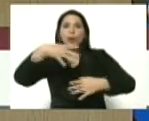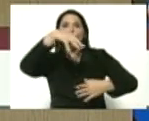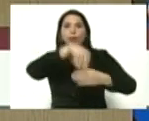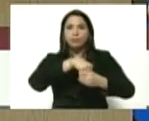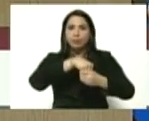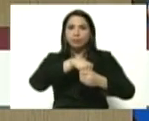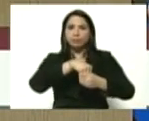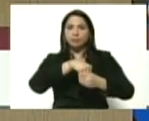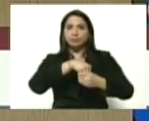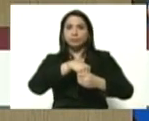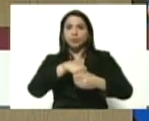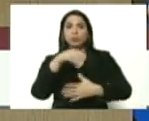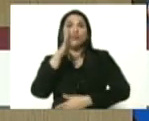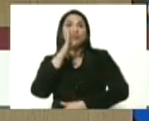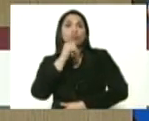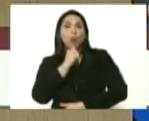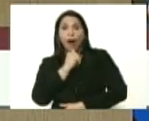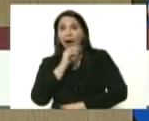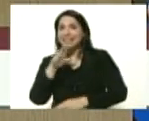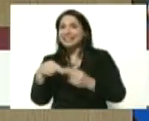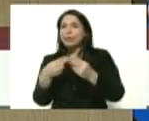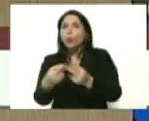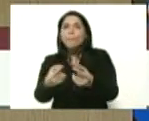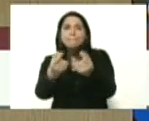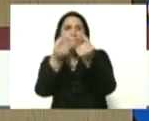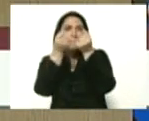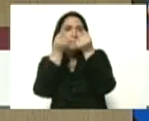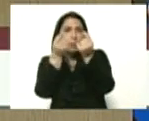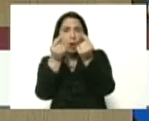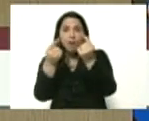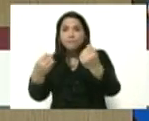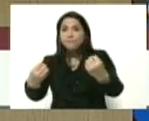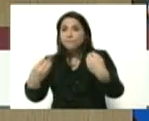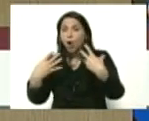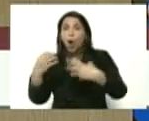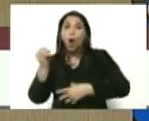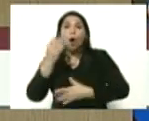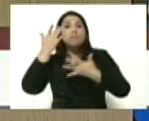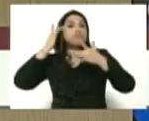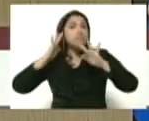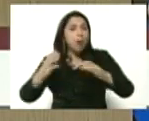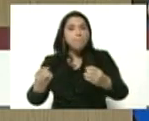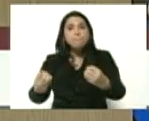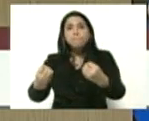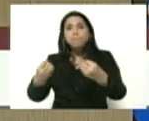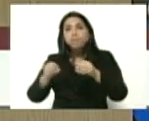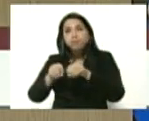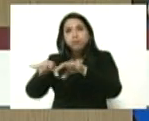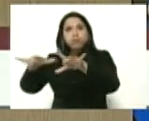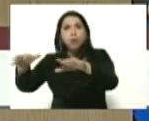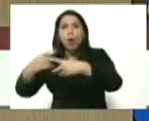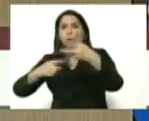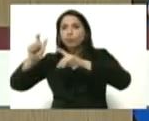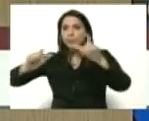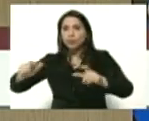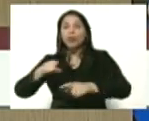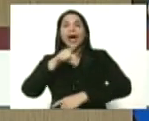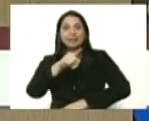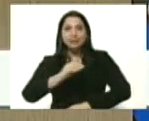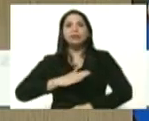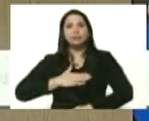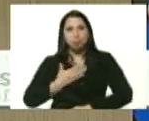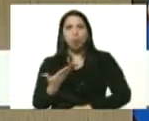cuarentena no hay ningún atisbo de infección o posibilidad de infectar a otro compatriota, entonces allí sí